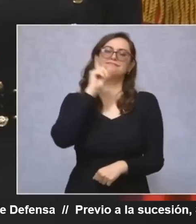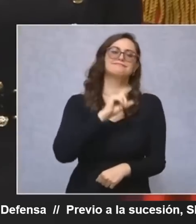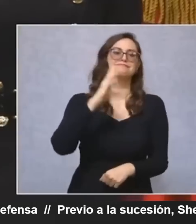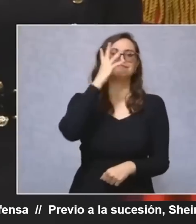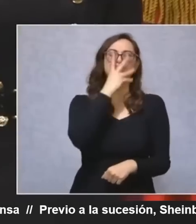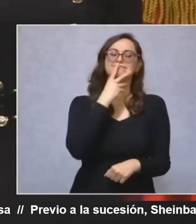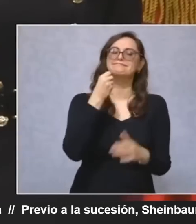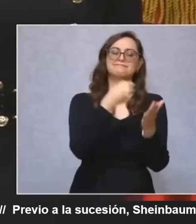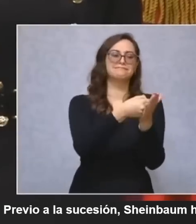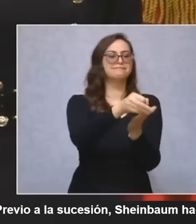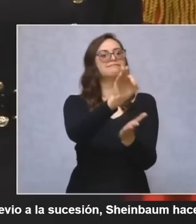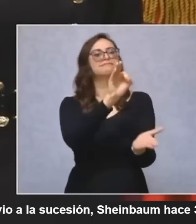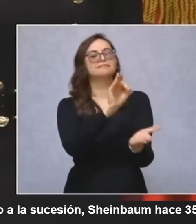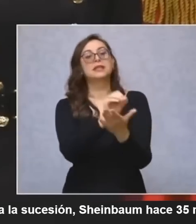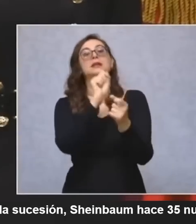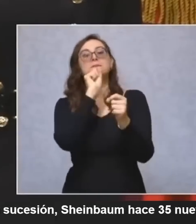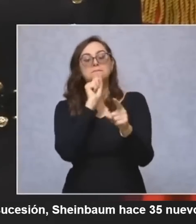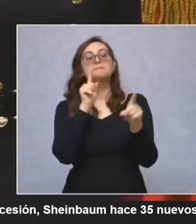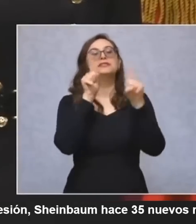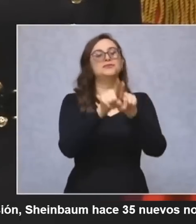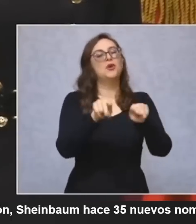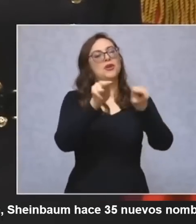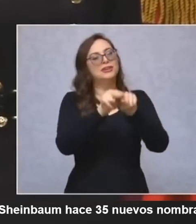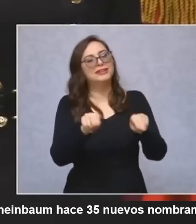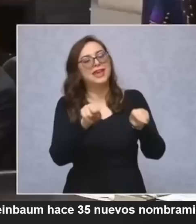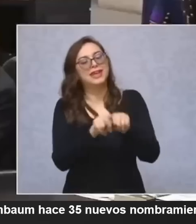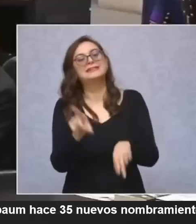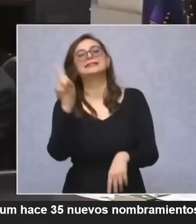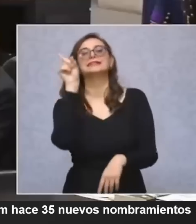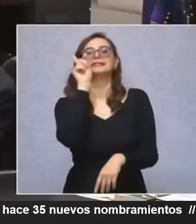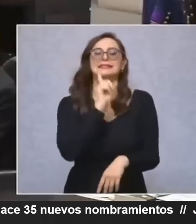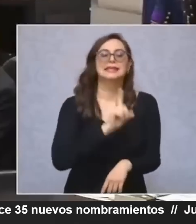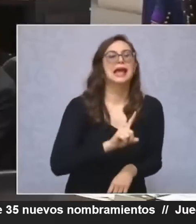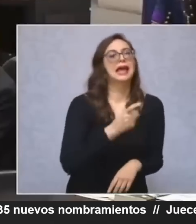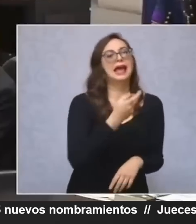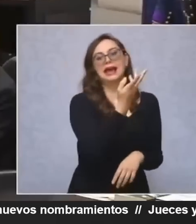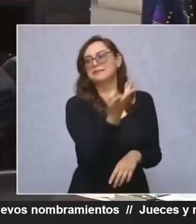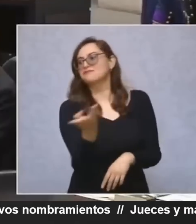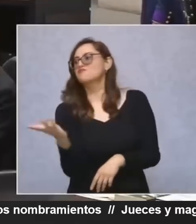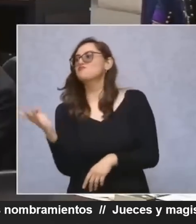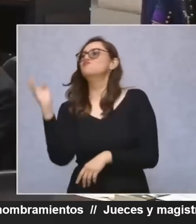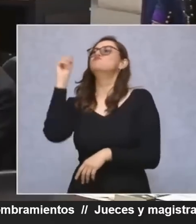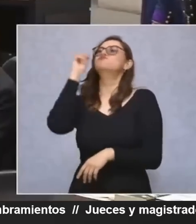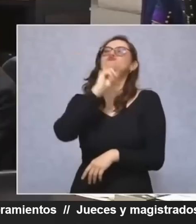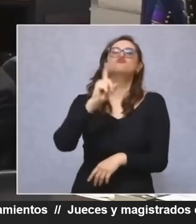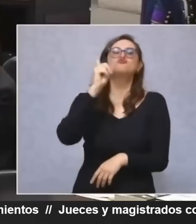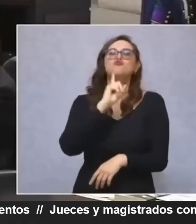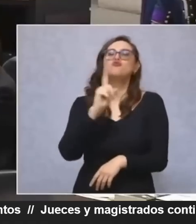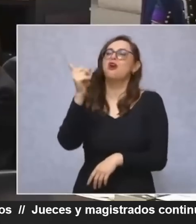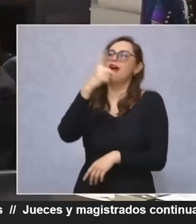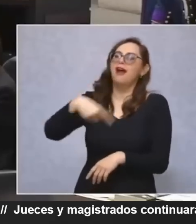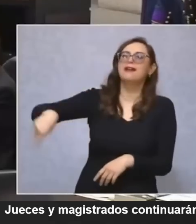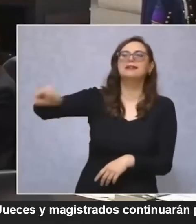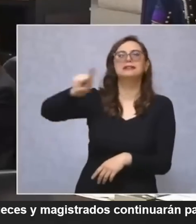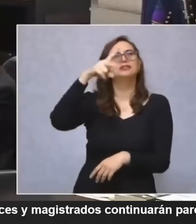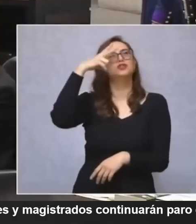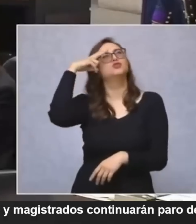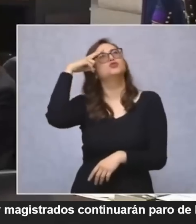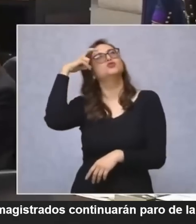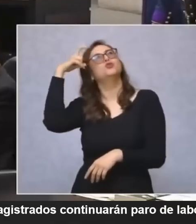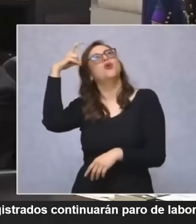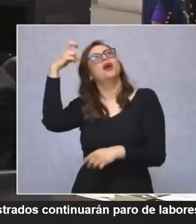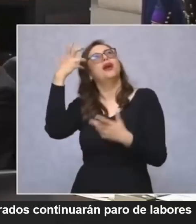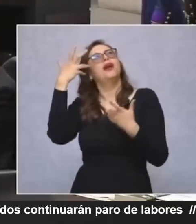y valientes, y llegan nuestras nietas. Llegan ellas, las que soñaron con la